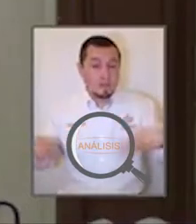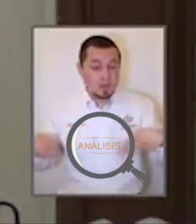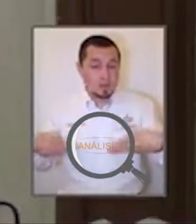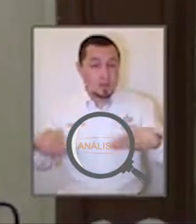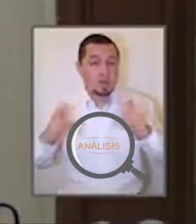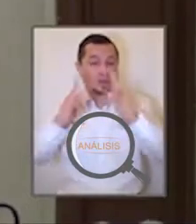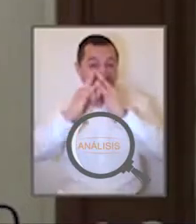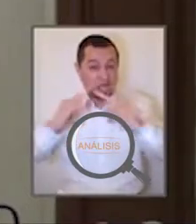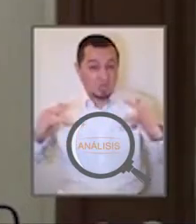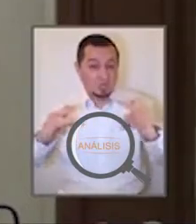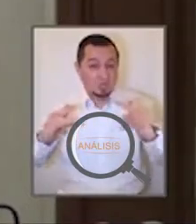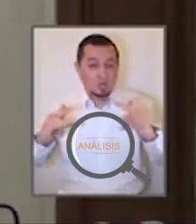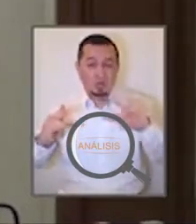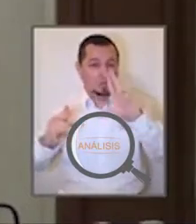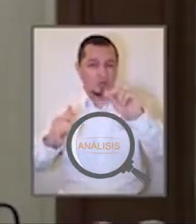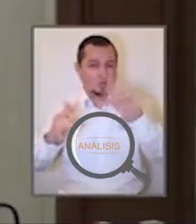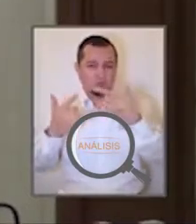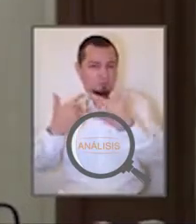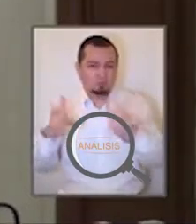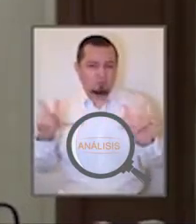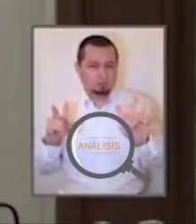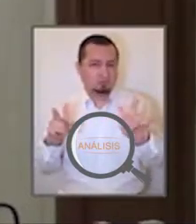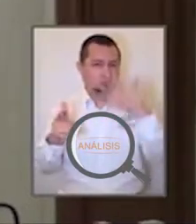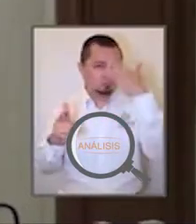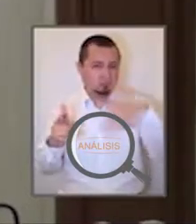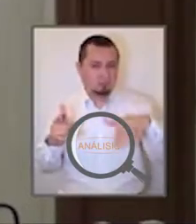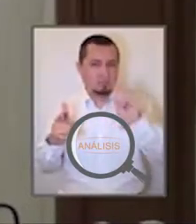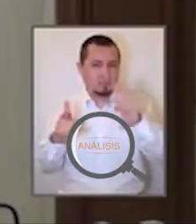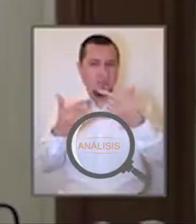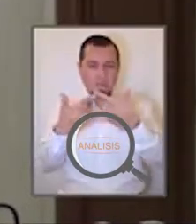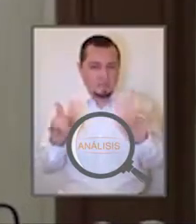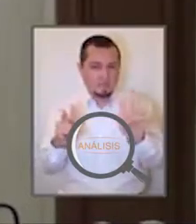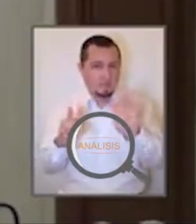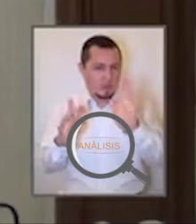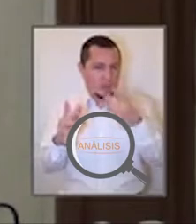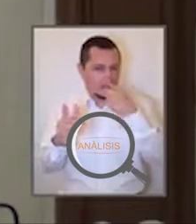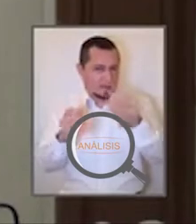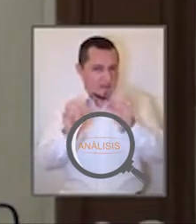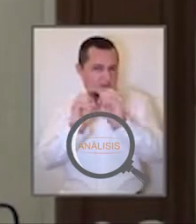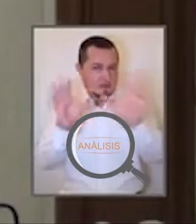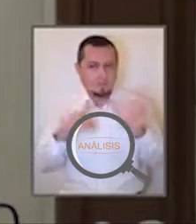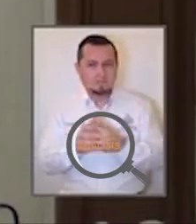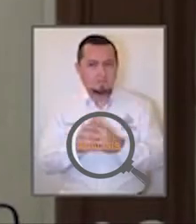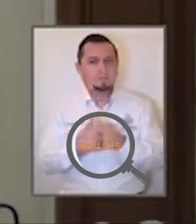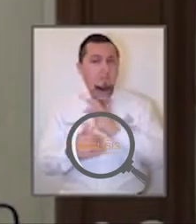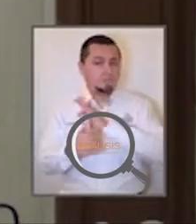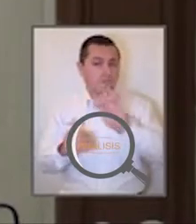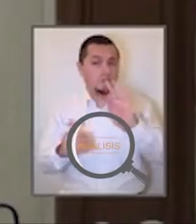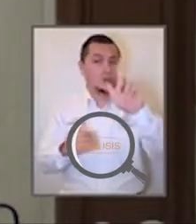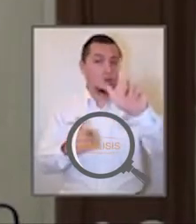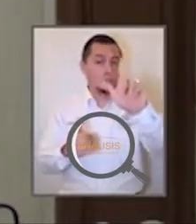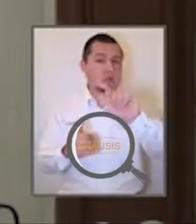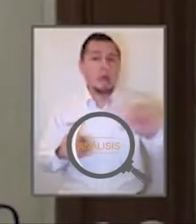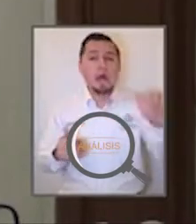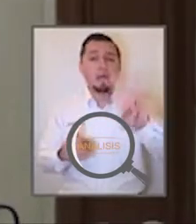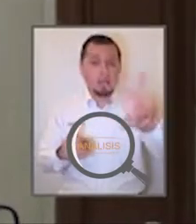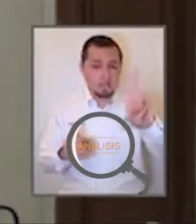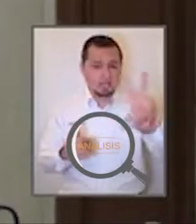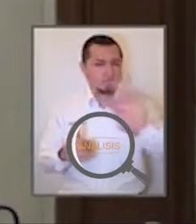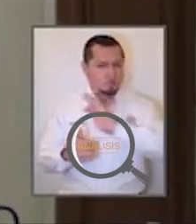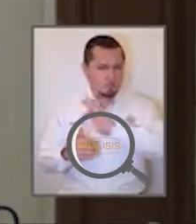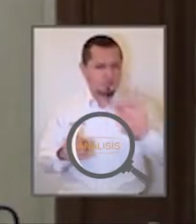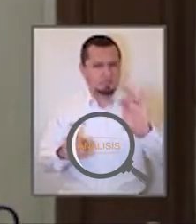Mercados y tianguis, sábados y domingos no van a operar en zona metropolitana, para dejarlo muy claro. ¿Podrán operar de lunes